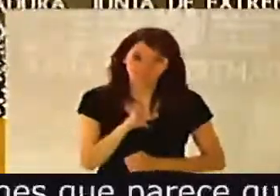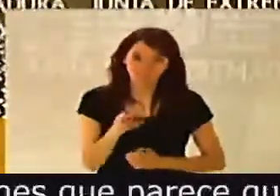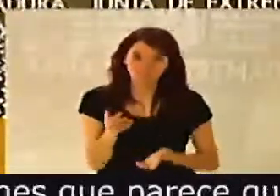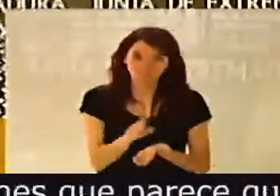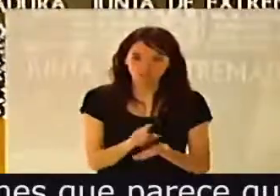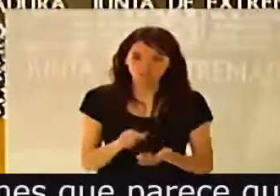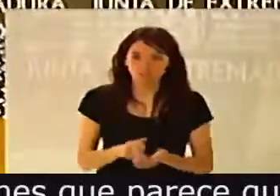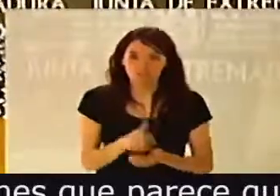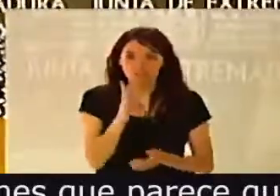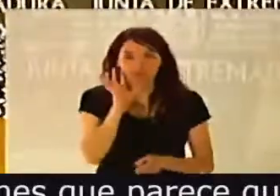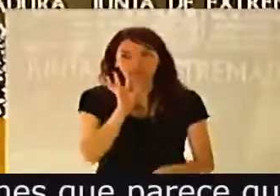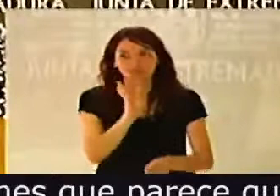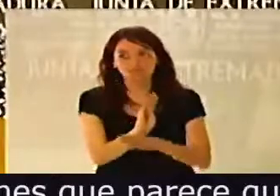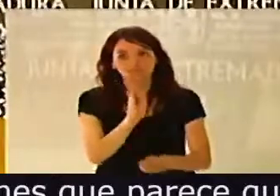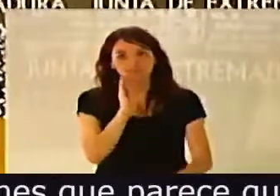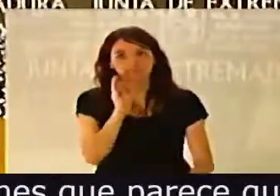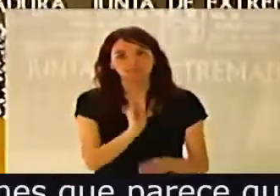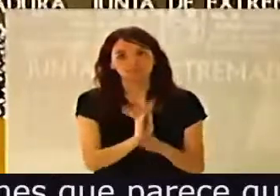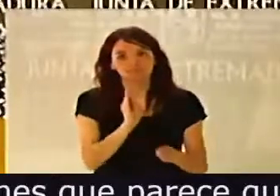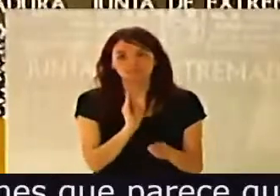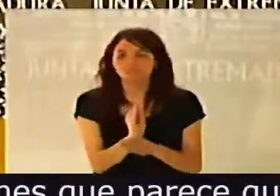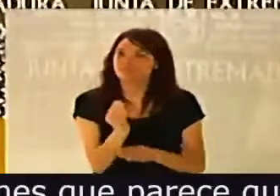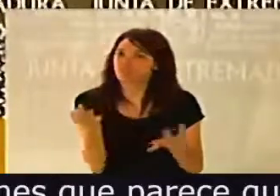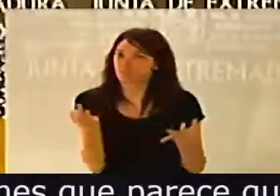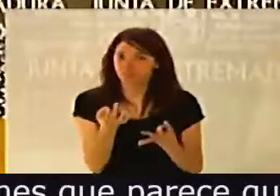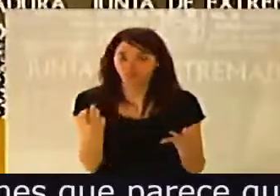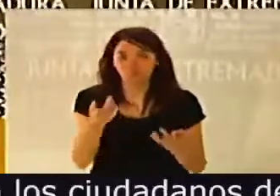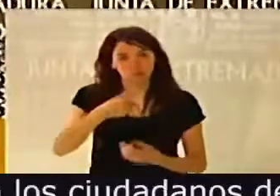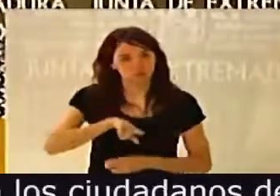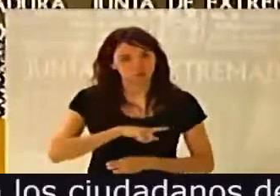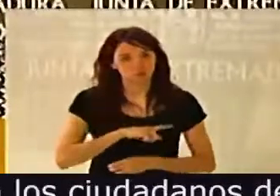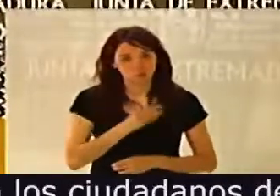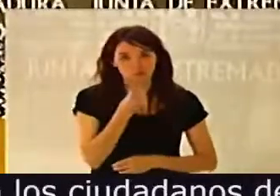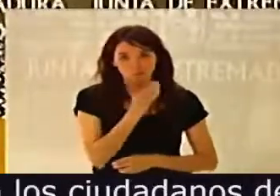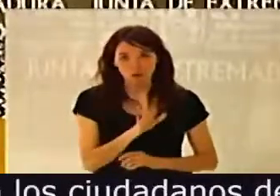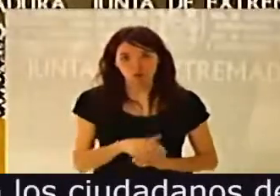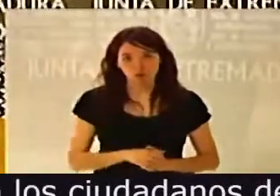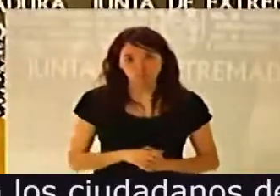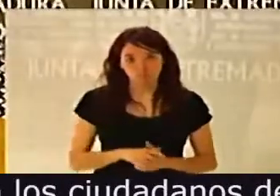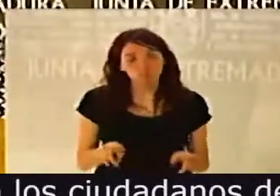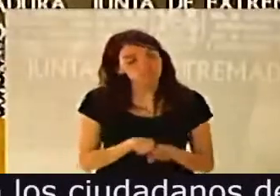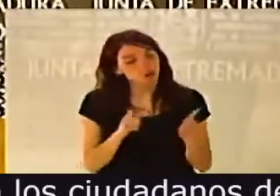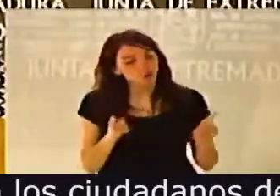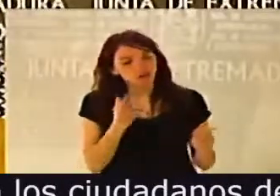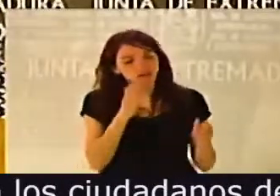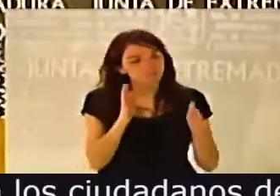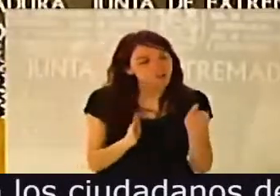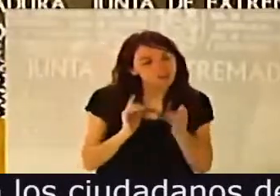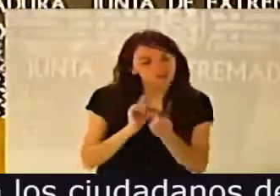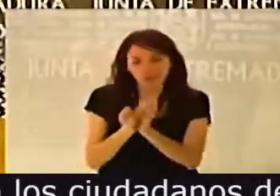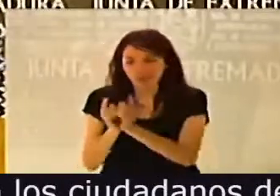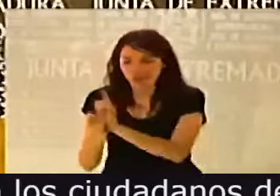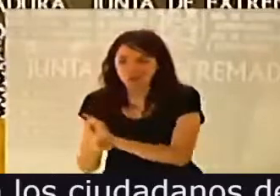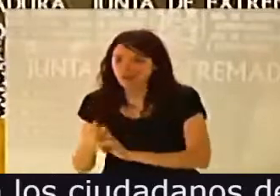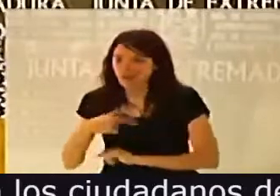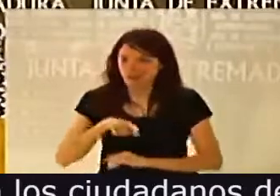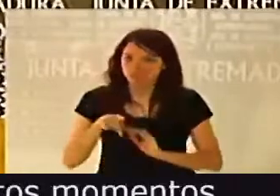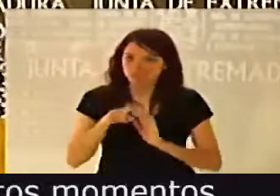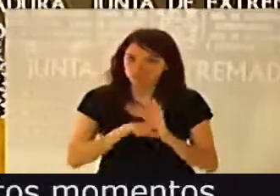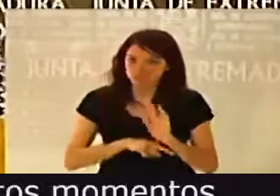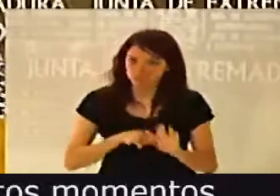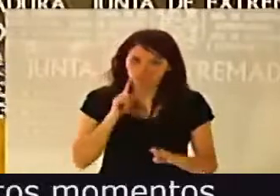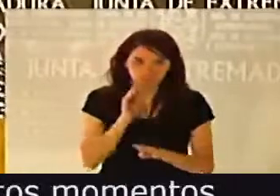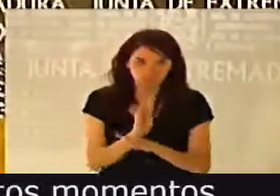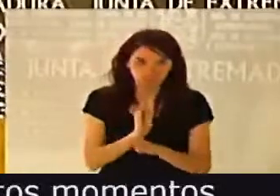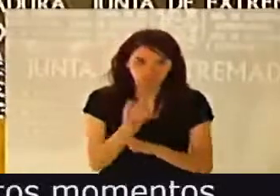ser la mejor aliada que tengamos en estos momentos, independientemente de que vayamos avanzando de una fase a otra. Dudas hay muchas en